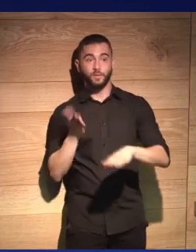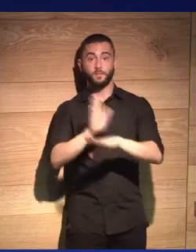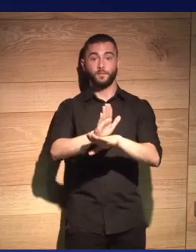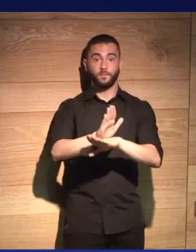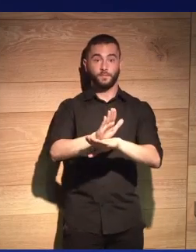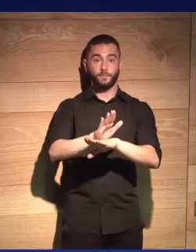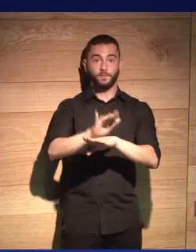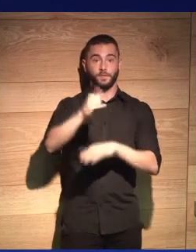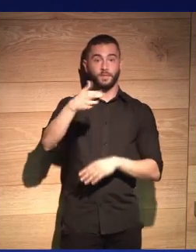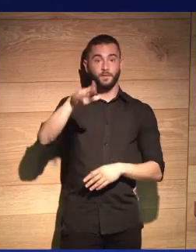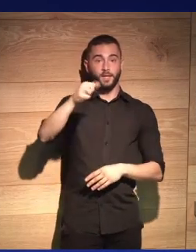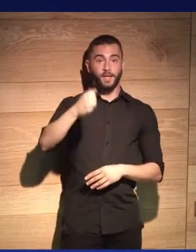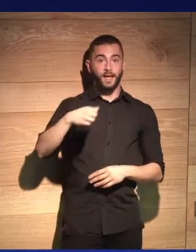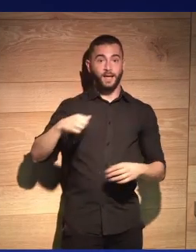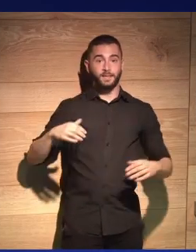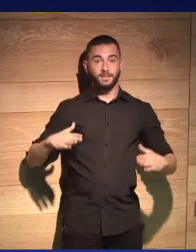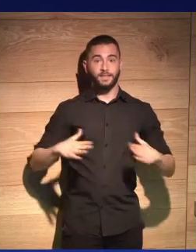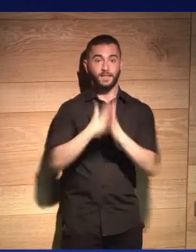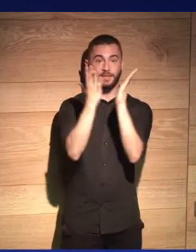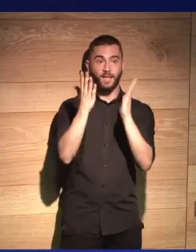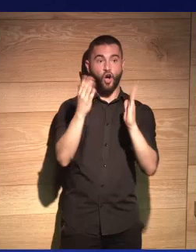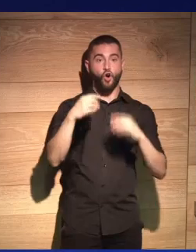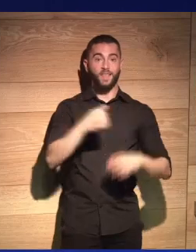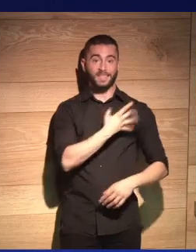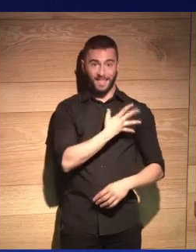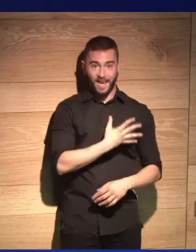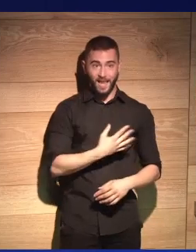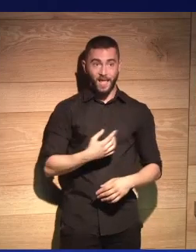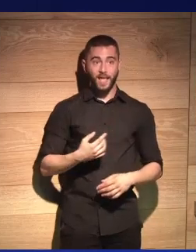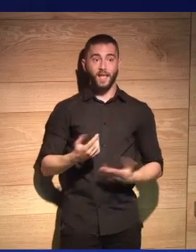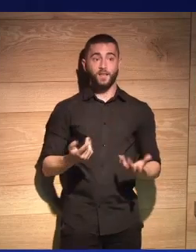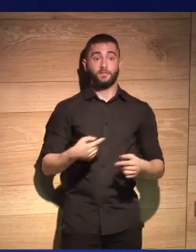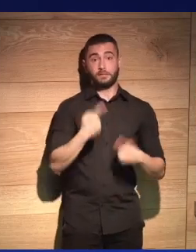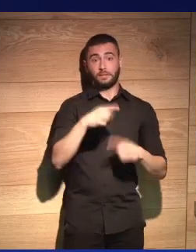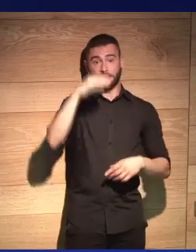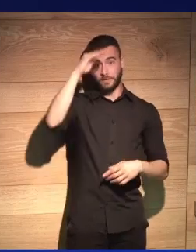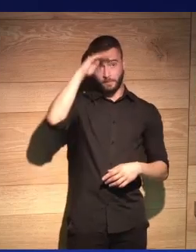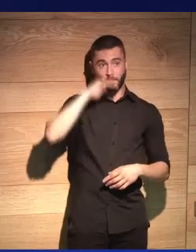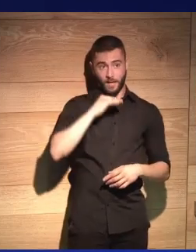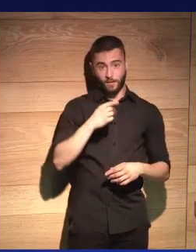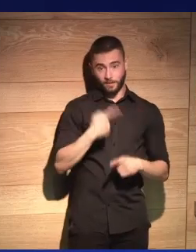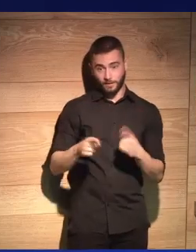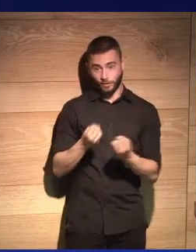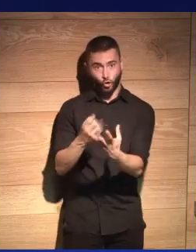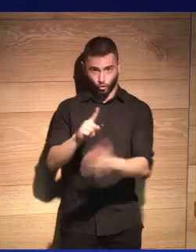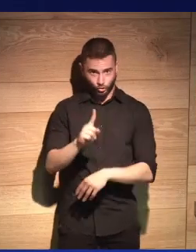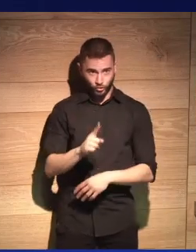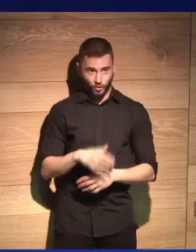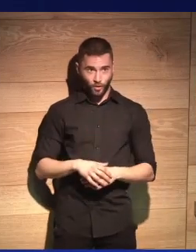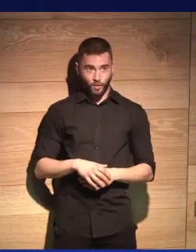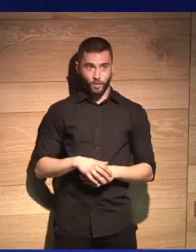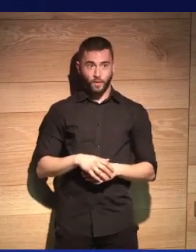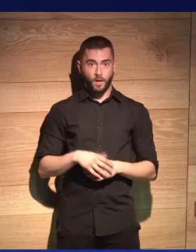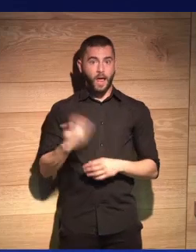de Chile con 4 personas, incluido un amigo de mi papá, como que no contó. La primera presentación en forma Quisemedia